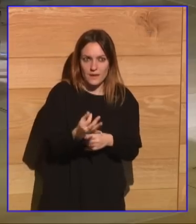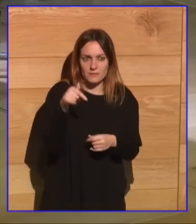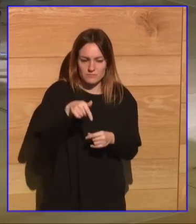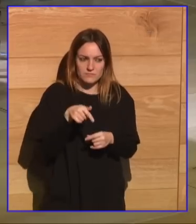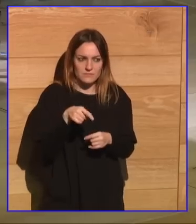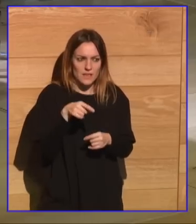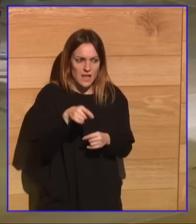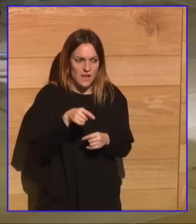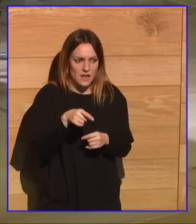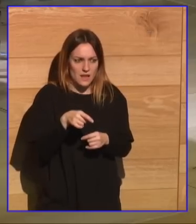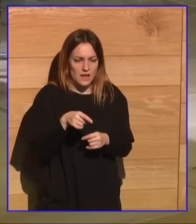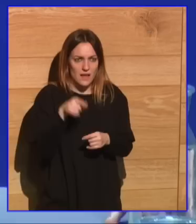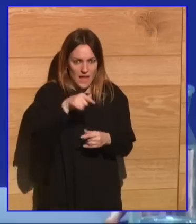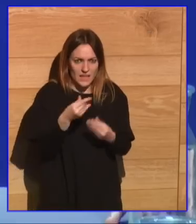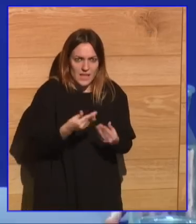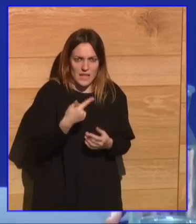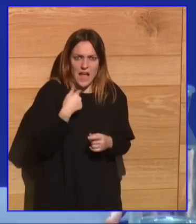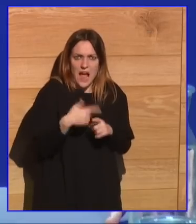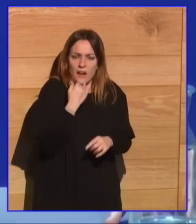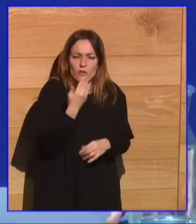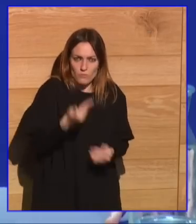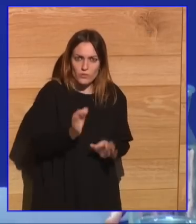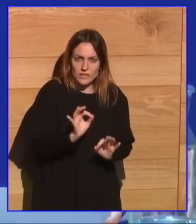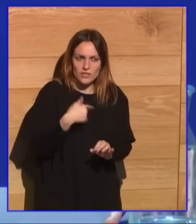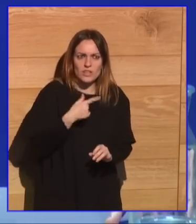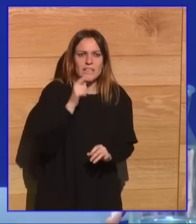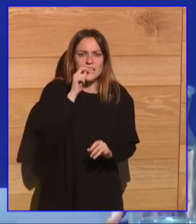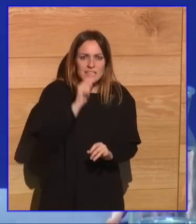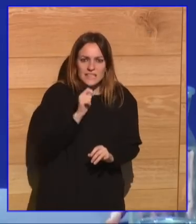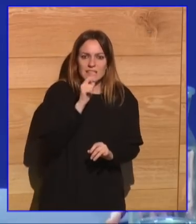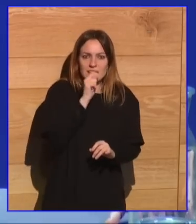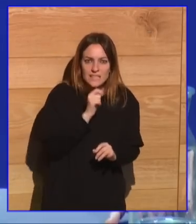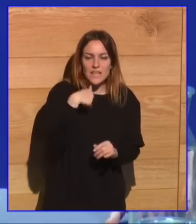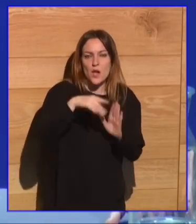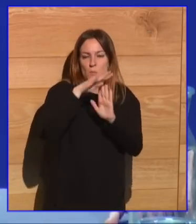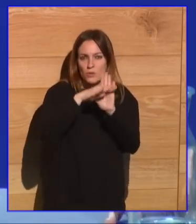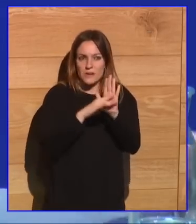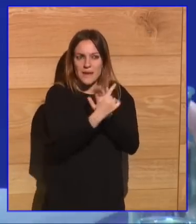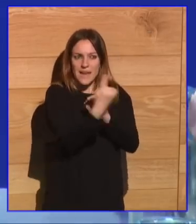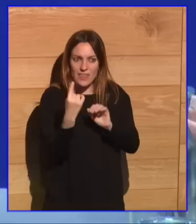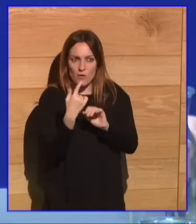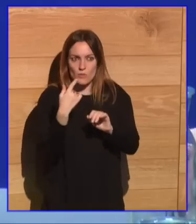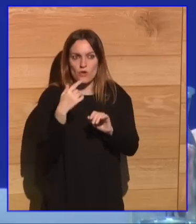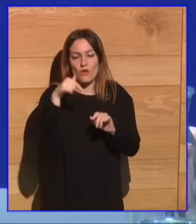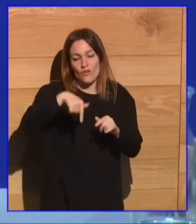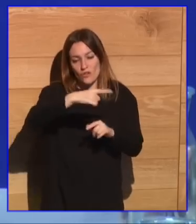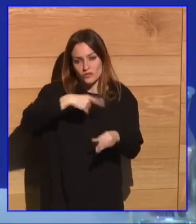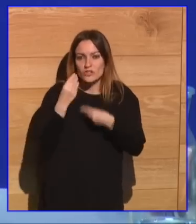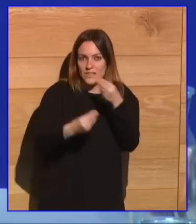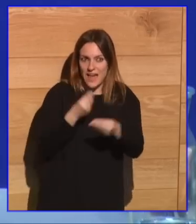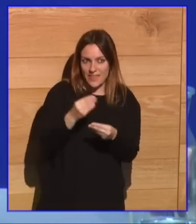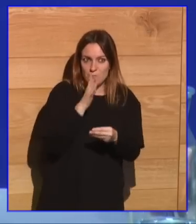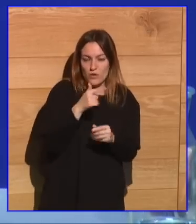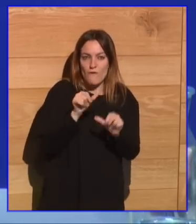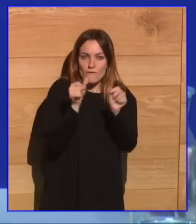donde está la chicha Yo me arranco interpretativa. un diente por cada programa de Todopoderosos que se hace, porque creo que es la manera